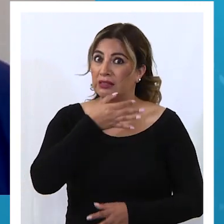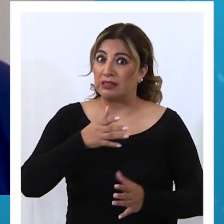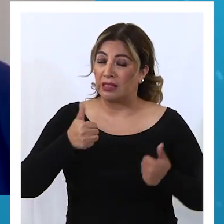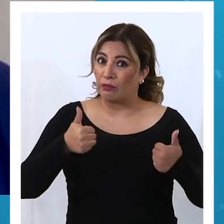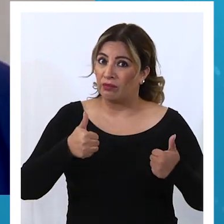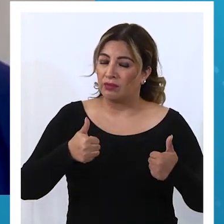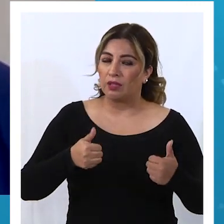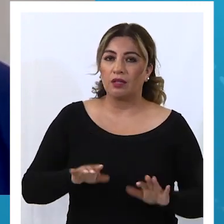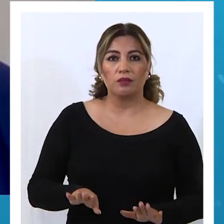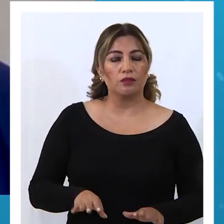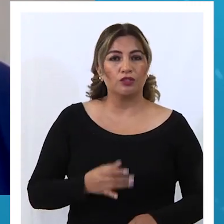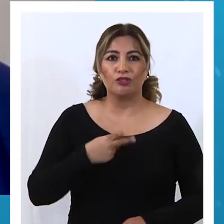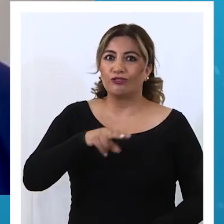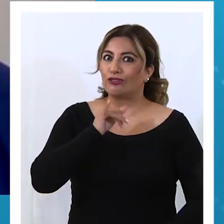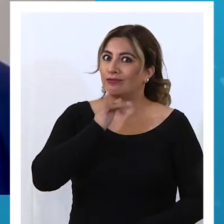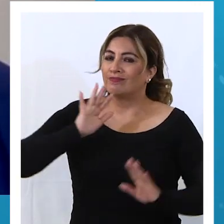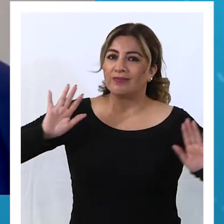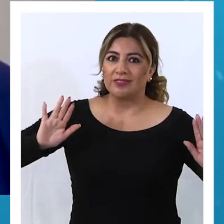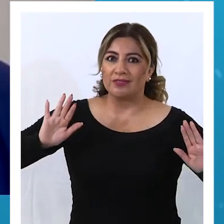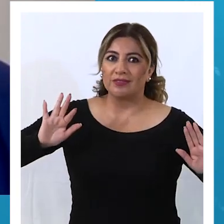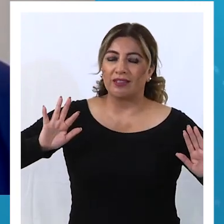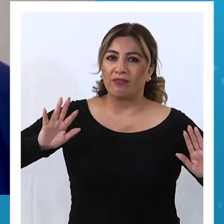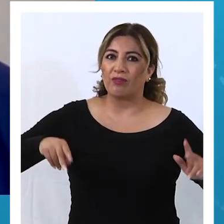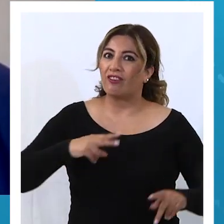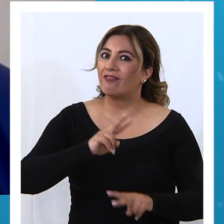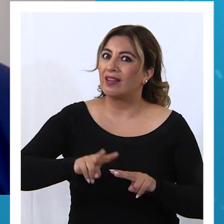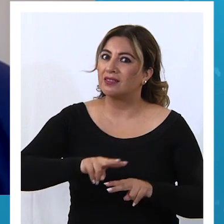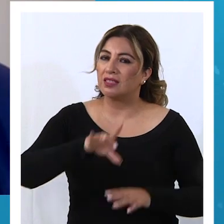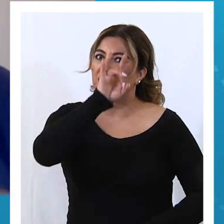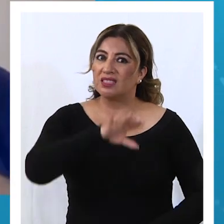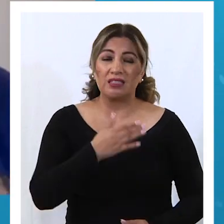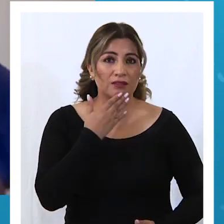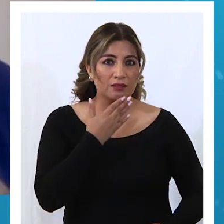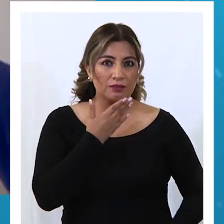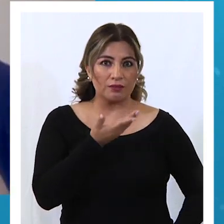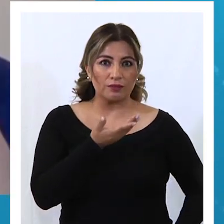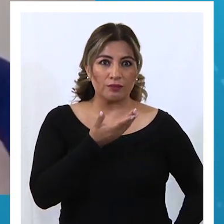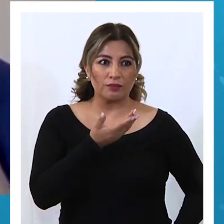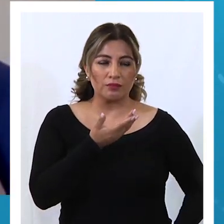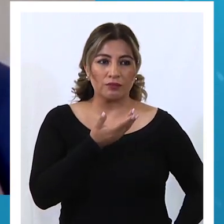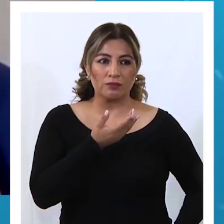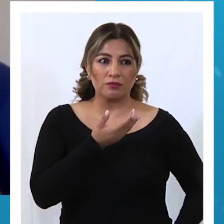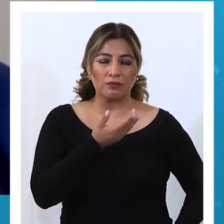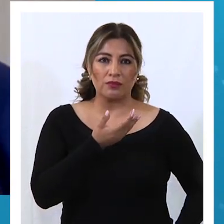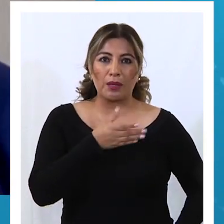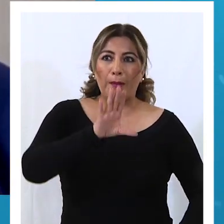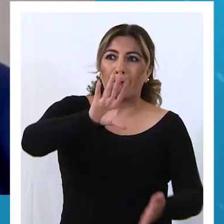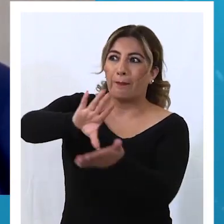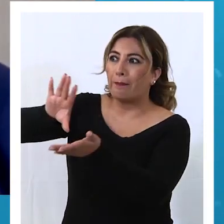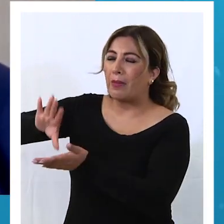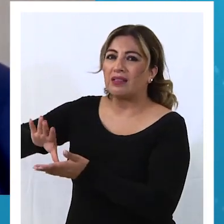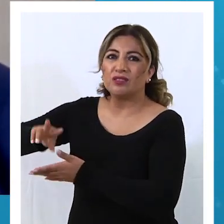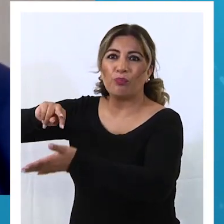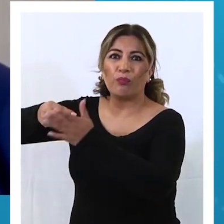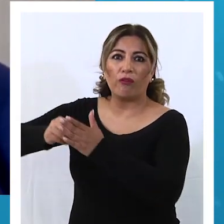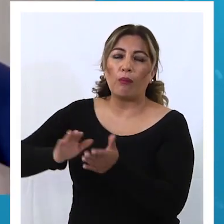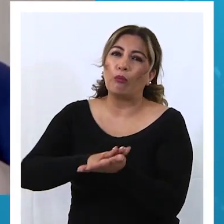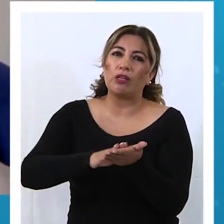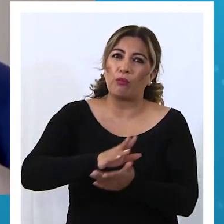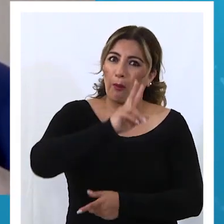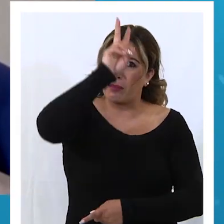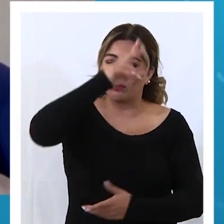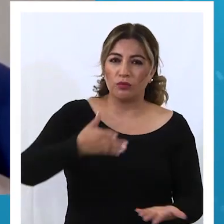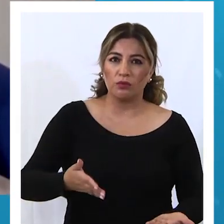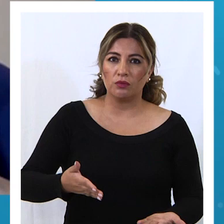victoria. Entonces tampoco sabemos cuál va a ser el desarrollo. Lo otro es que Chile está rodeado de países que tienen problemas más grandes, como